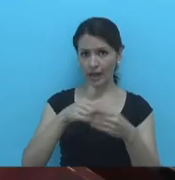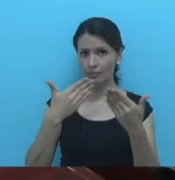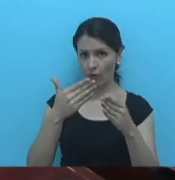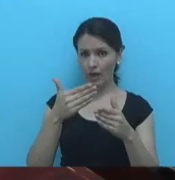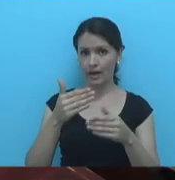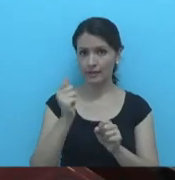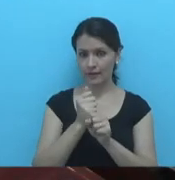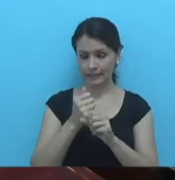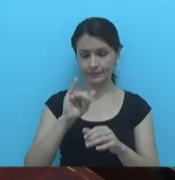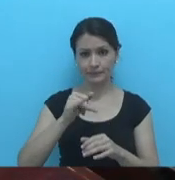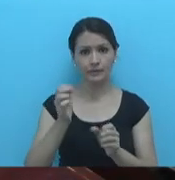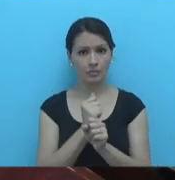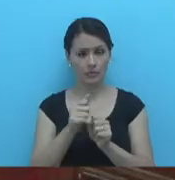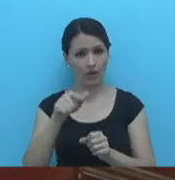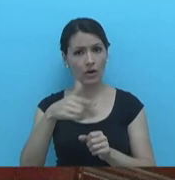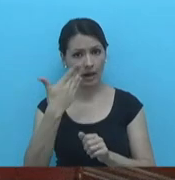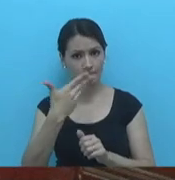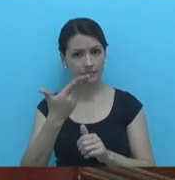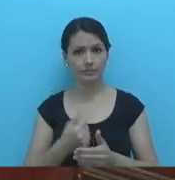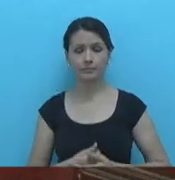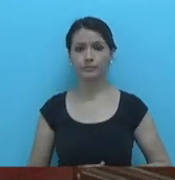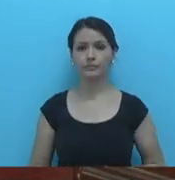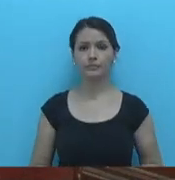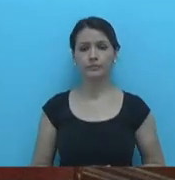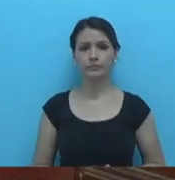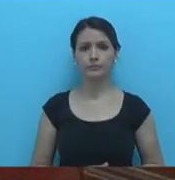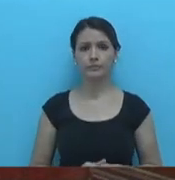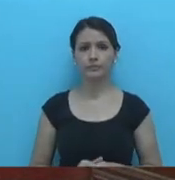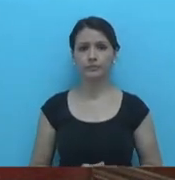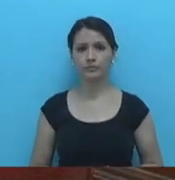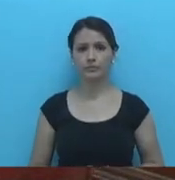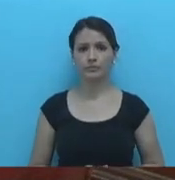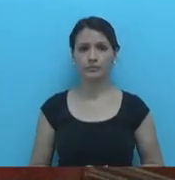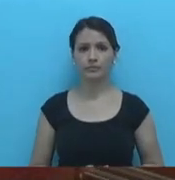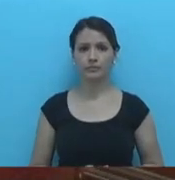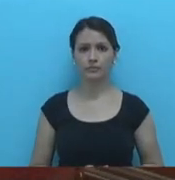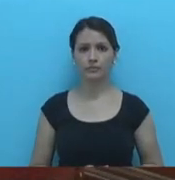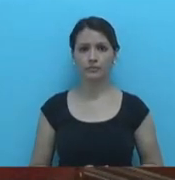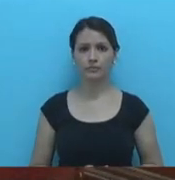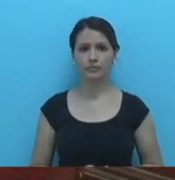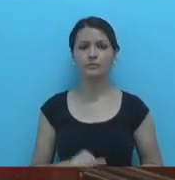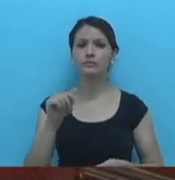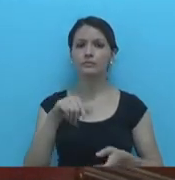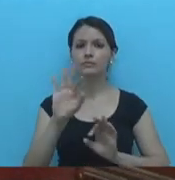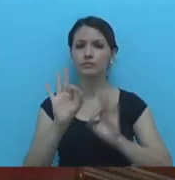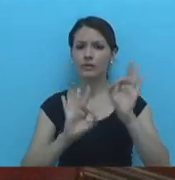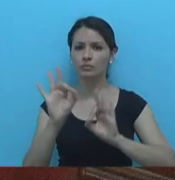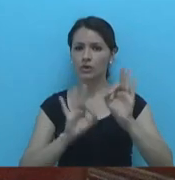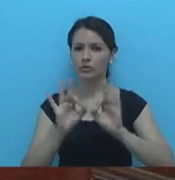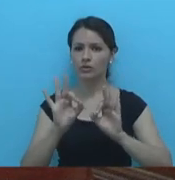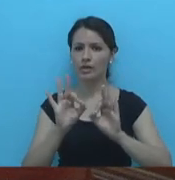sobre tabla, aprobado. Diputado Galassi. Gracias, señor presidente. Solicito, en función de que este proyecto no ha